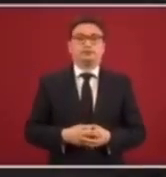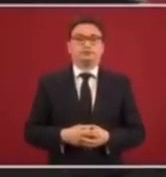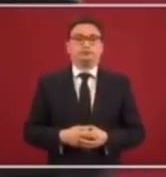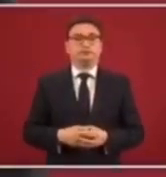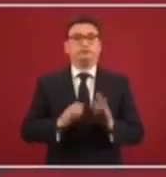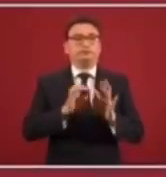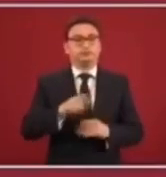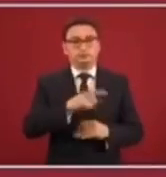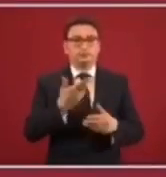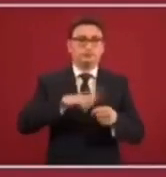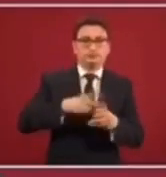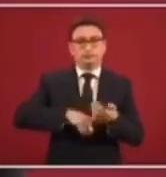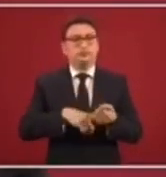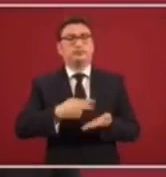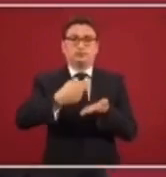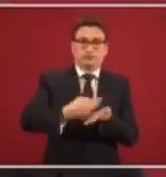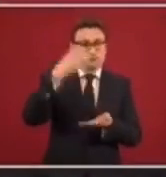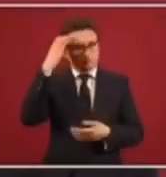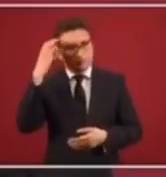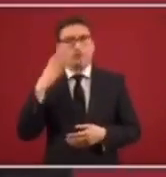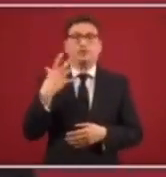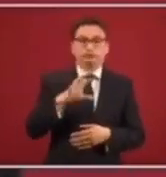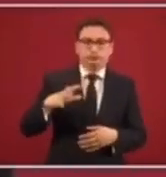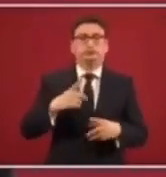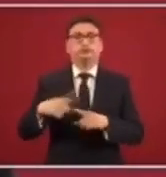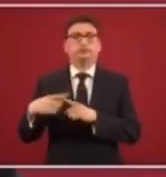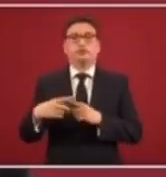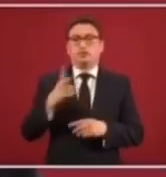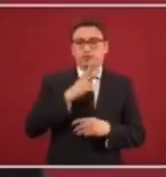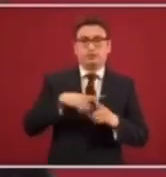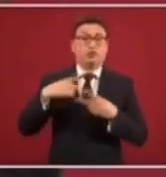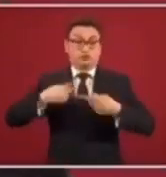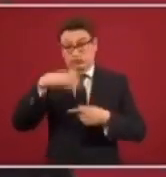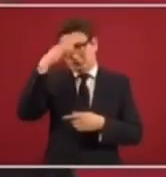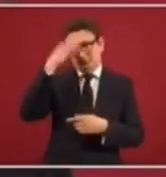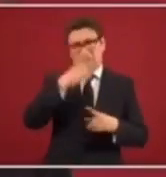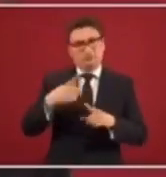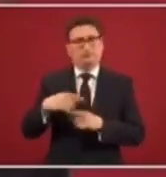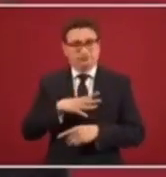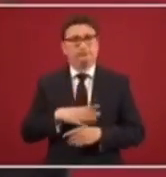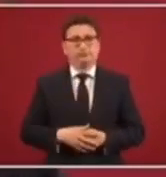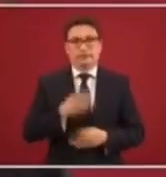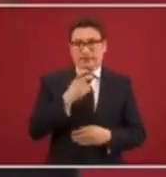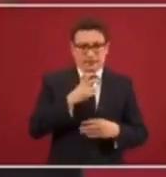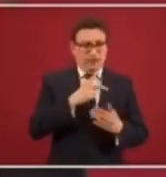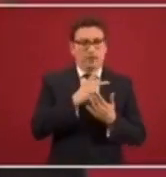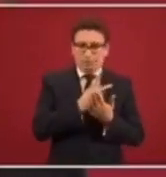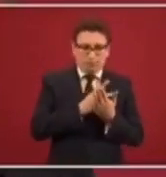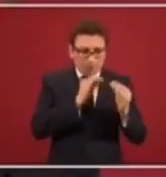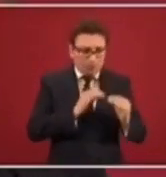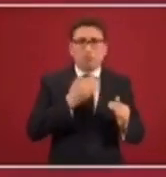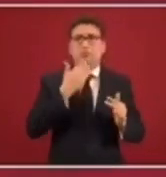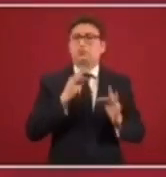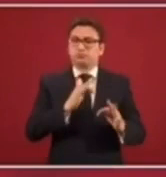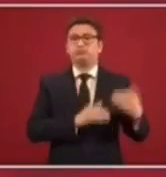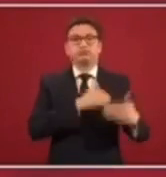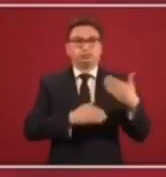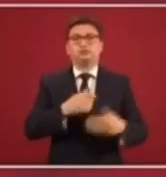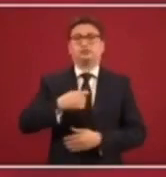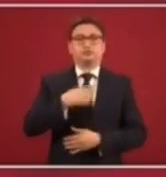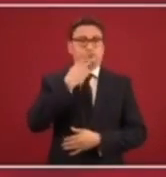las camas, los ventiladores, los especialistas. Ese plan va muy bien. Y les